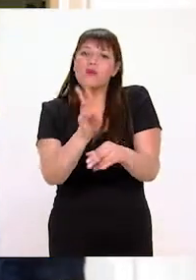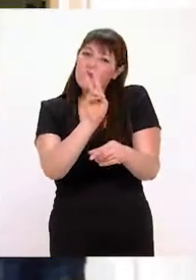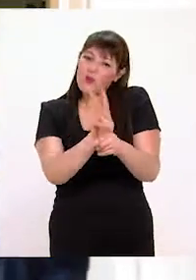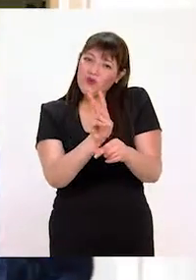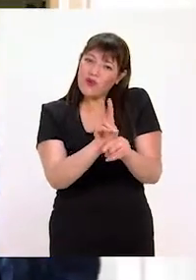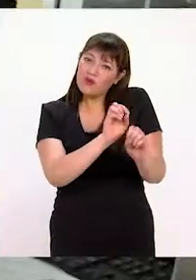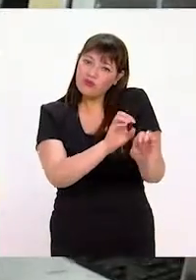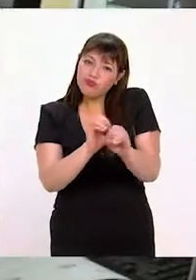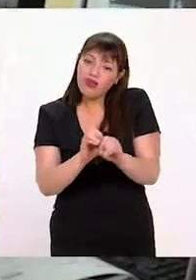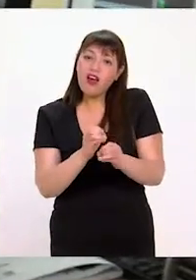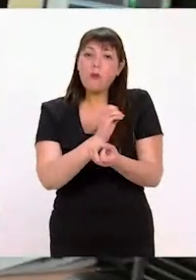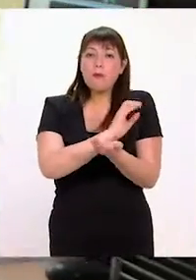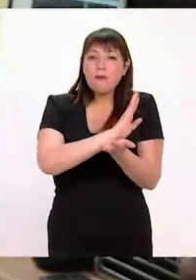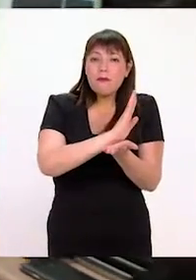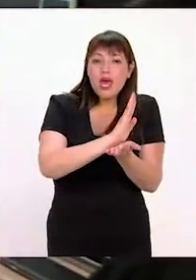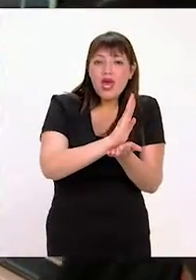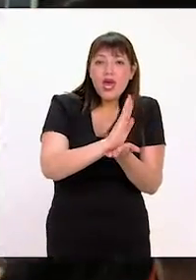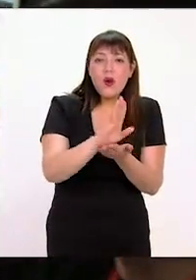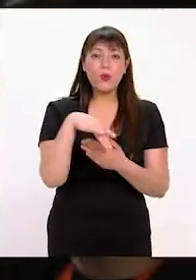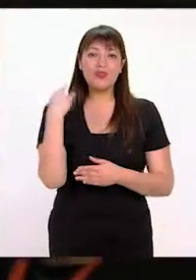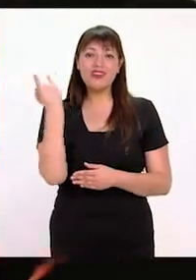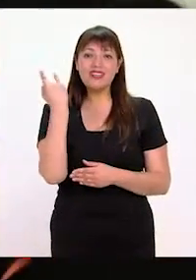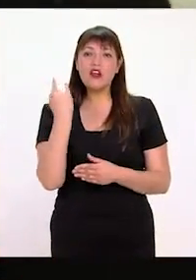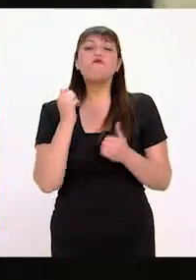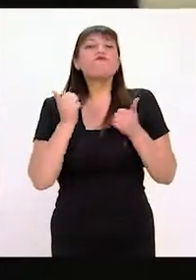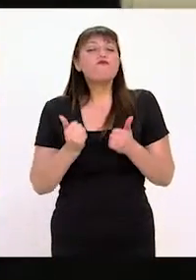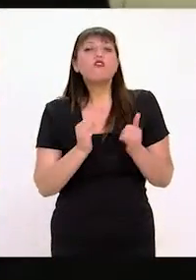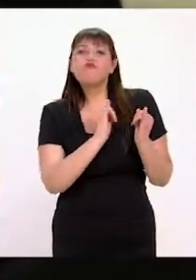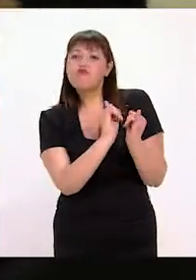acá, con becas universitarias,